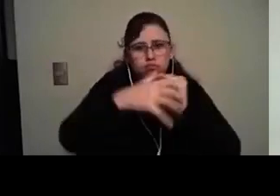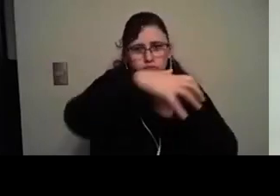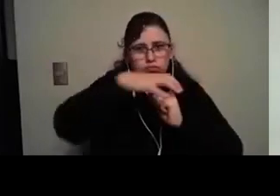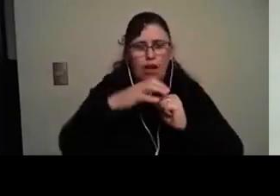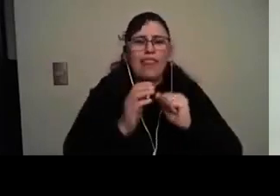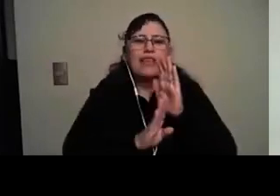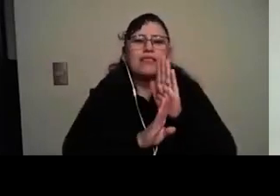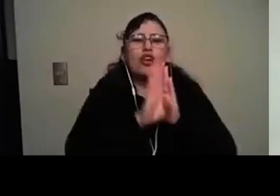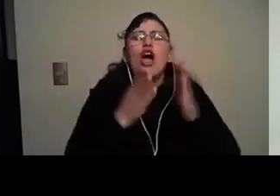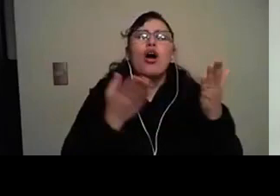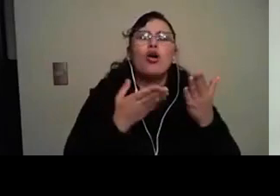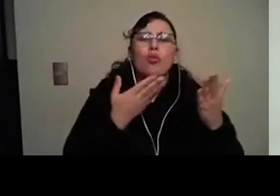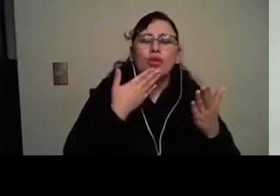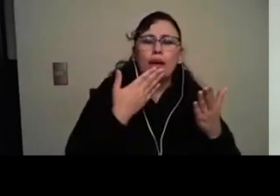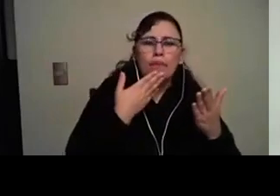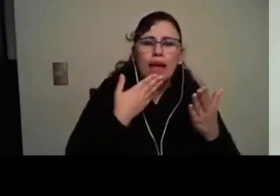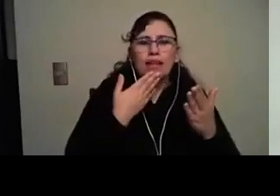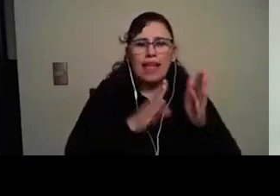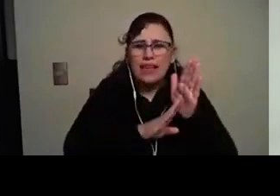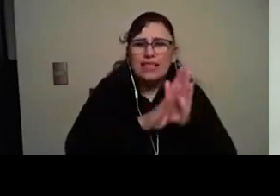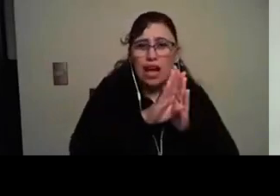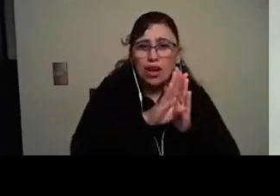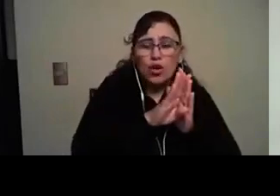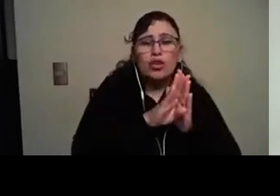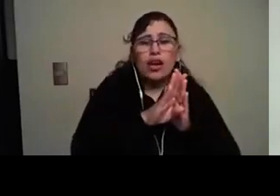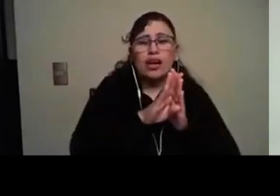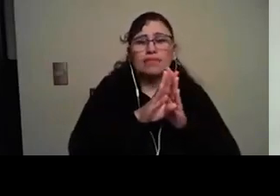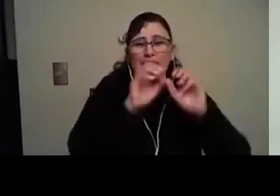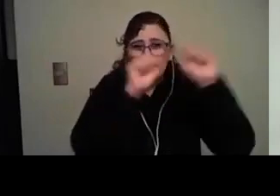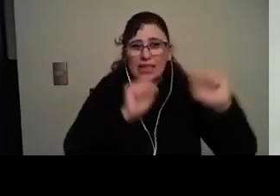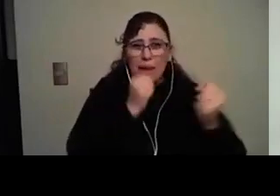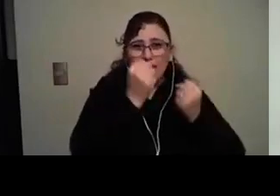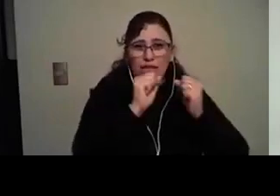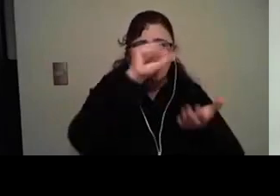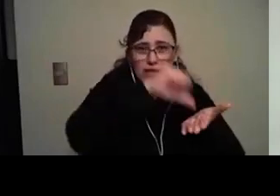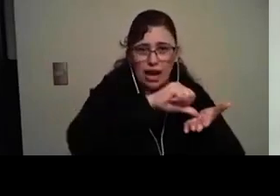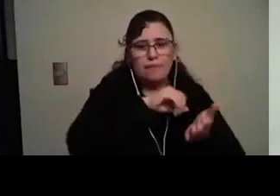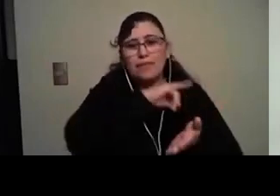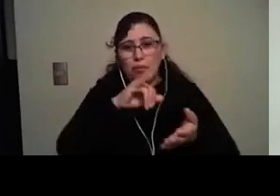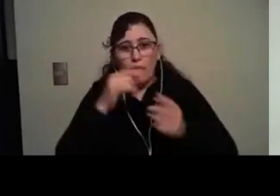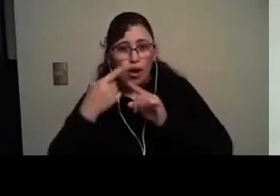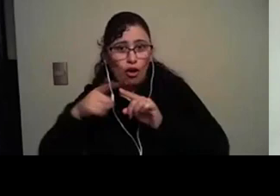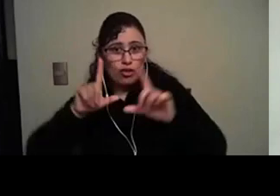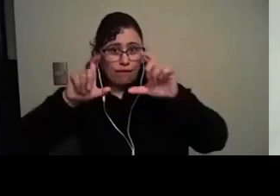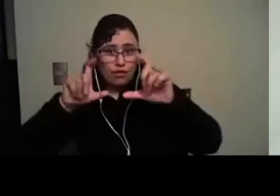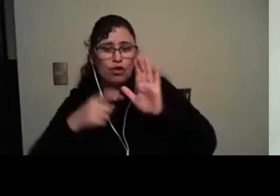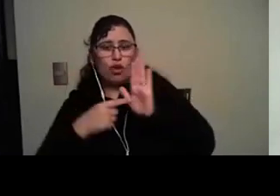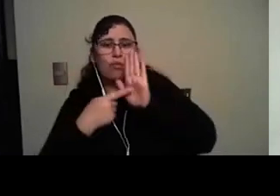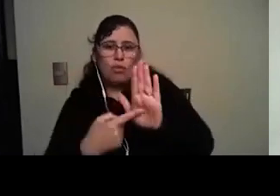de migración y de diferenciación celular que se dan a nivel cerebral para lograr cierto grado